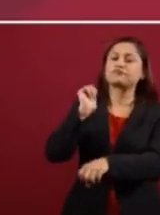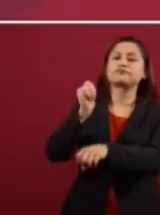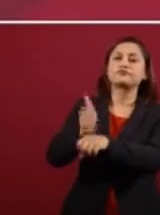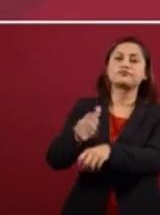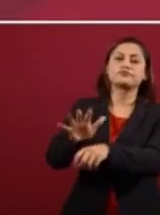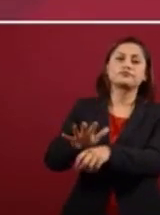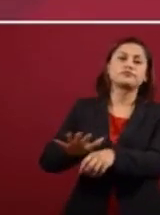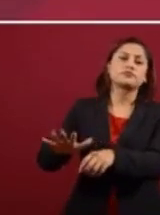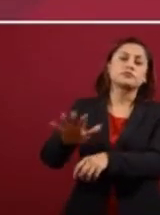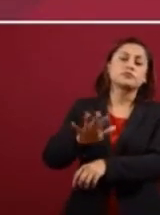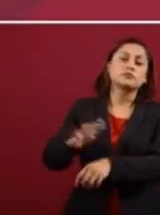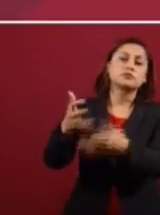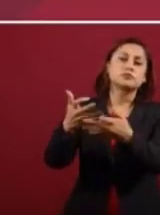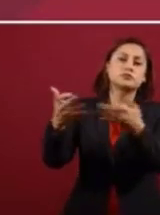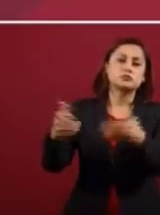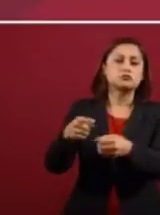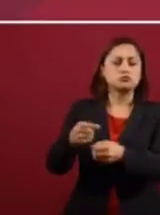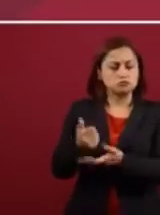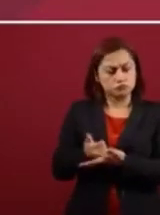facilidades